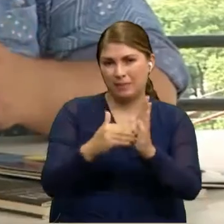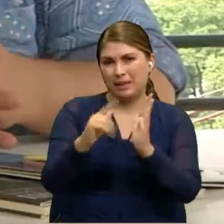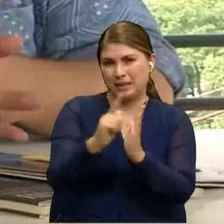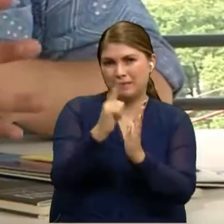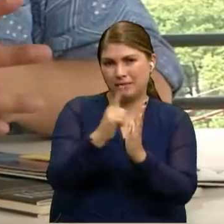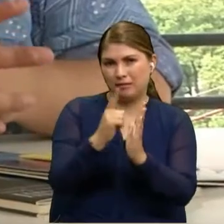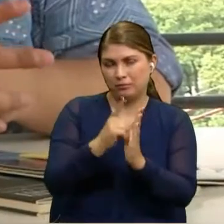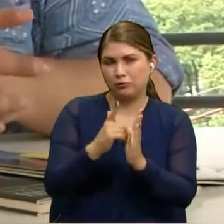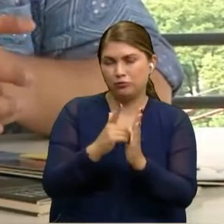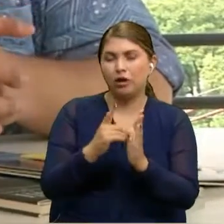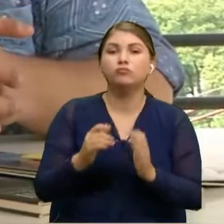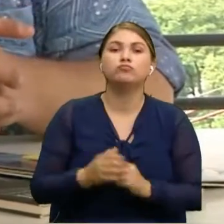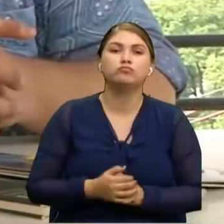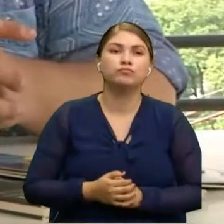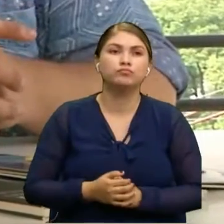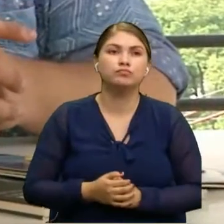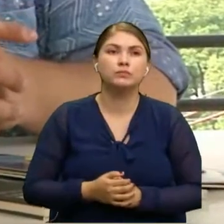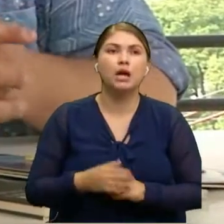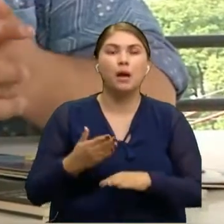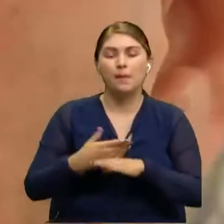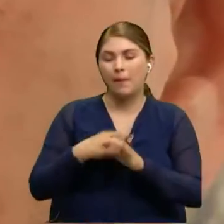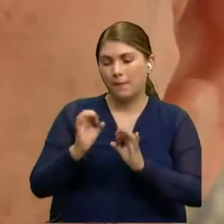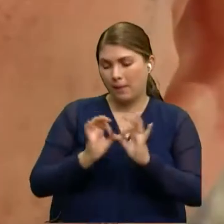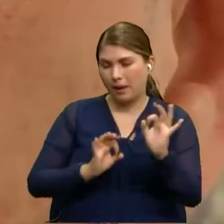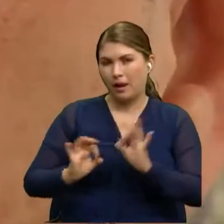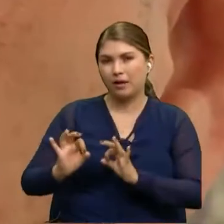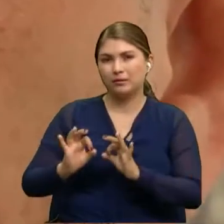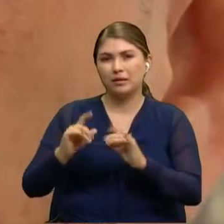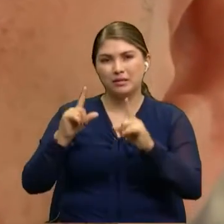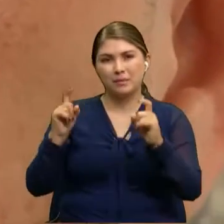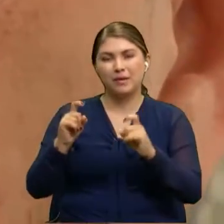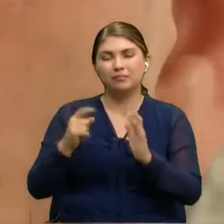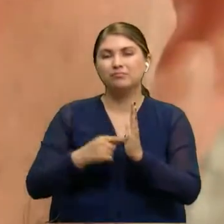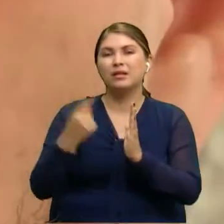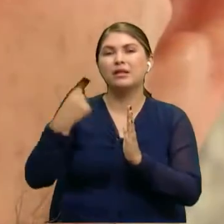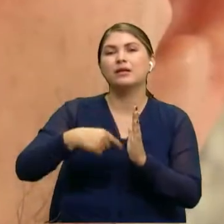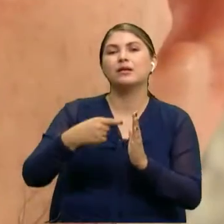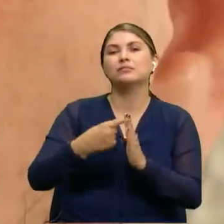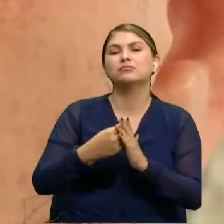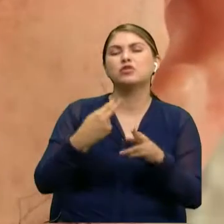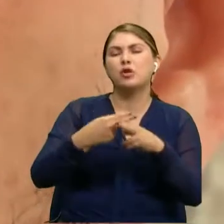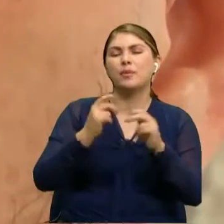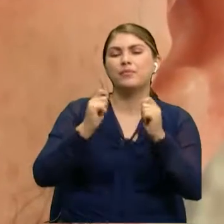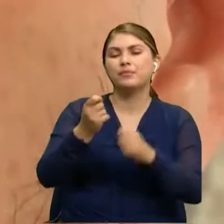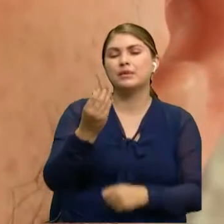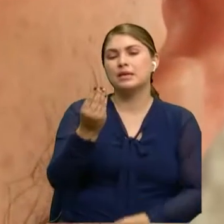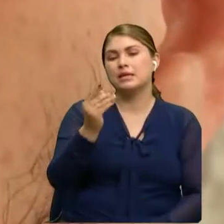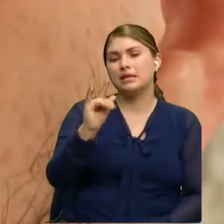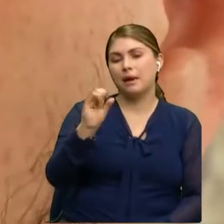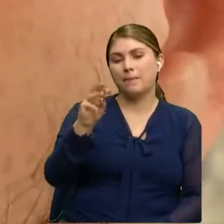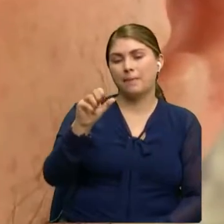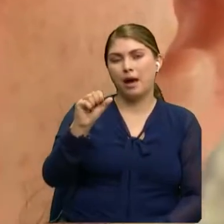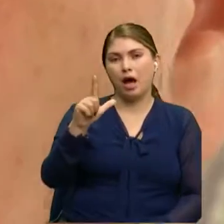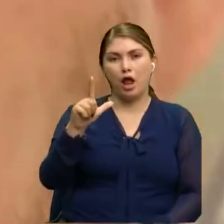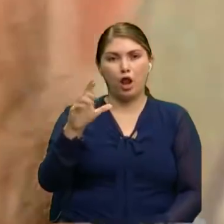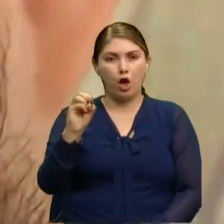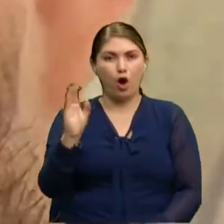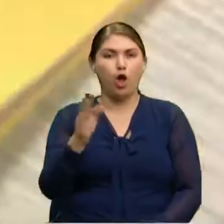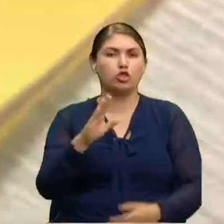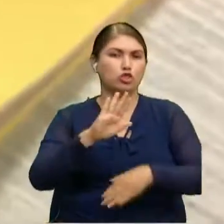libros y además estamos preparando una antología contra la dictadura que se llama Quemarlo Todo y que reúne una